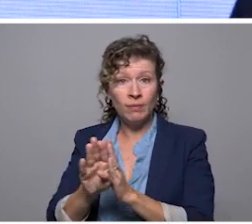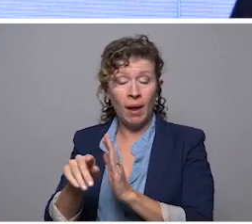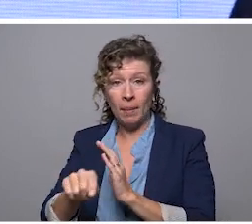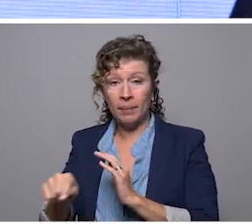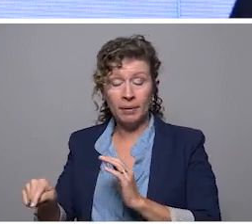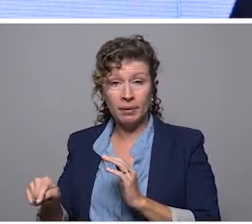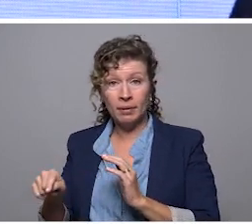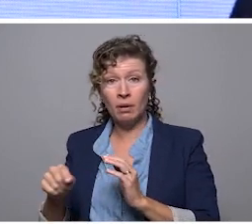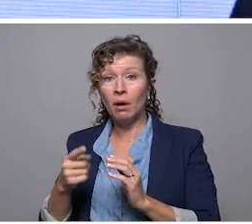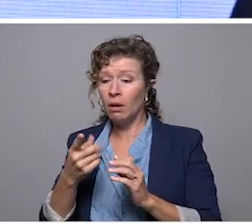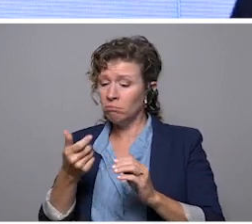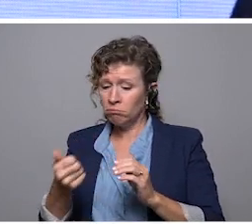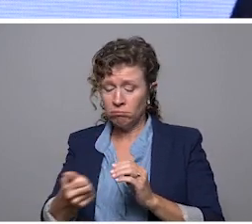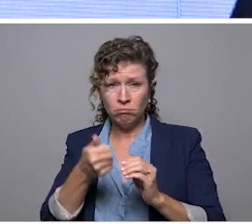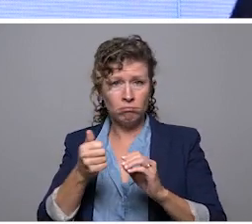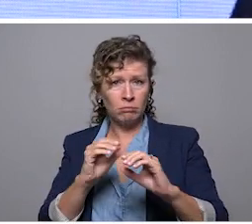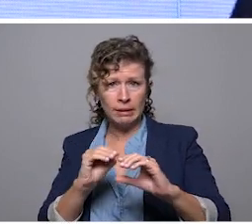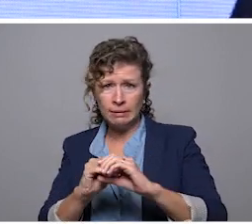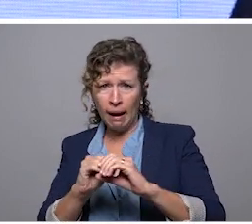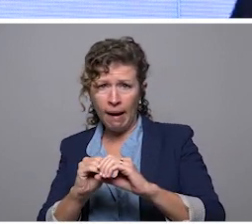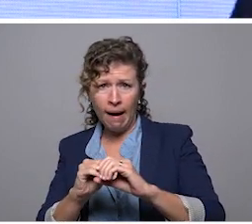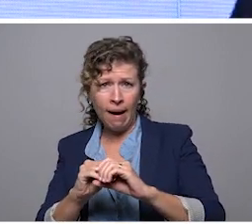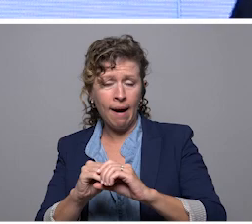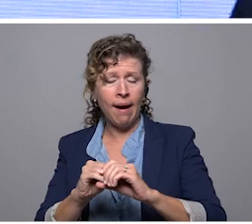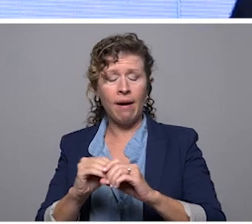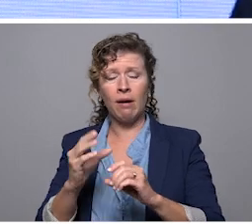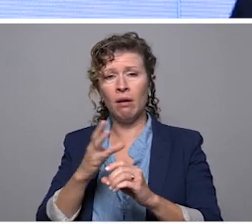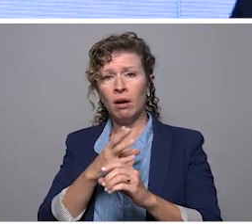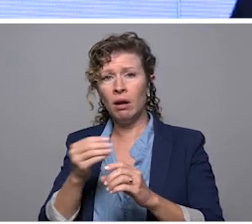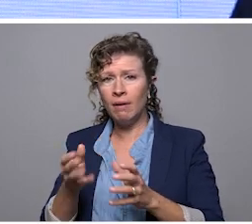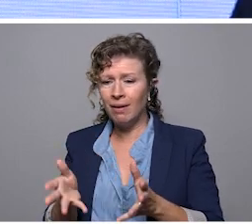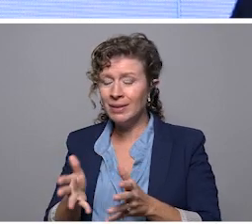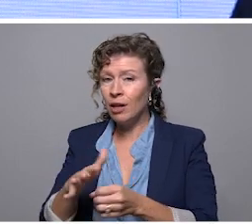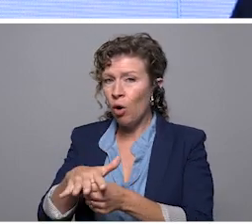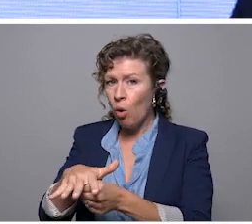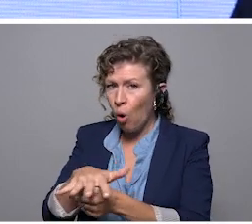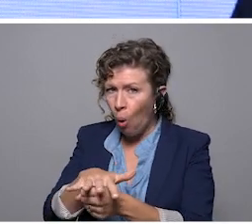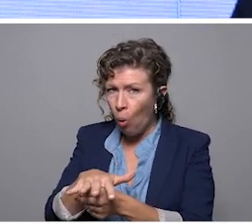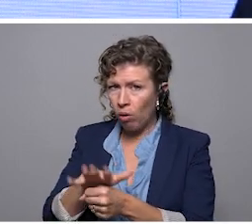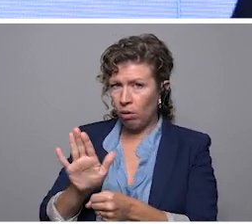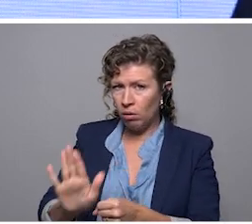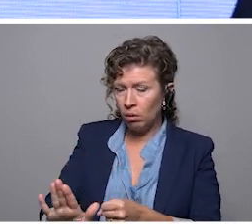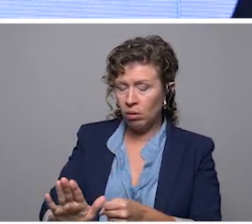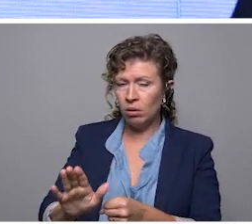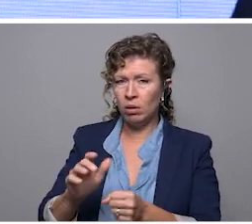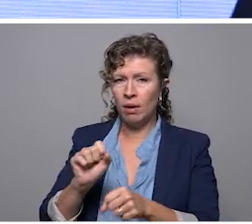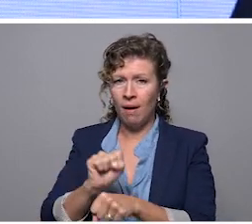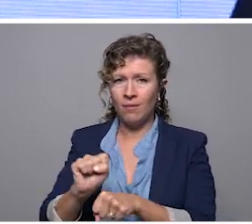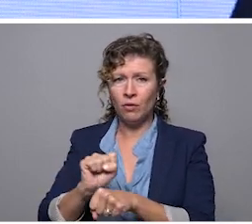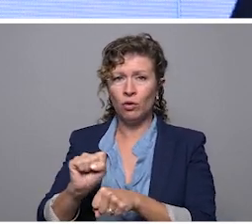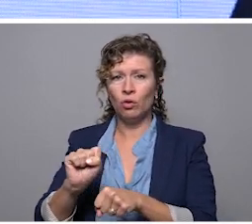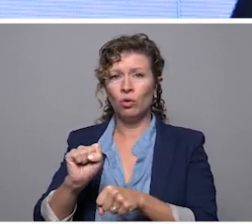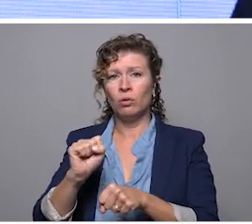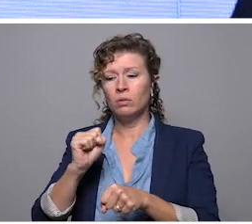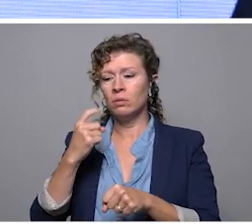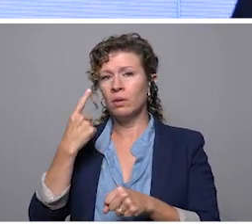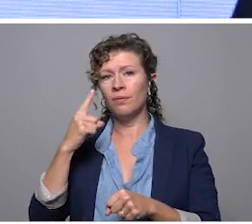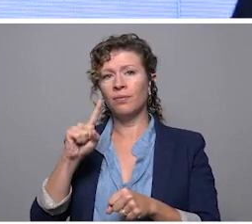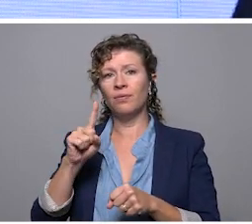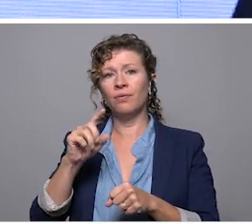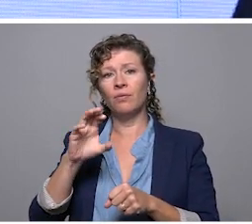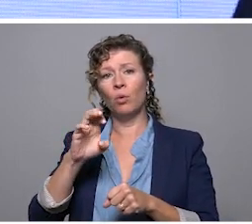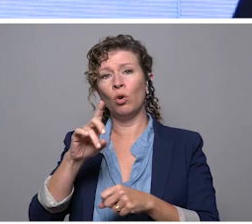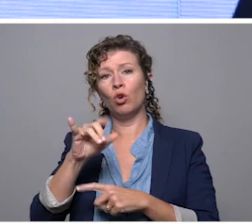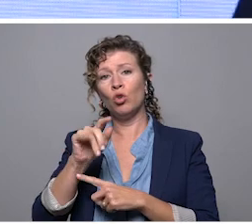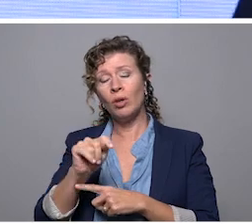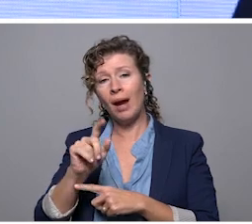facilitar procesos propios de desarrollo económico local por medio de acceso a créditos podemos decir entonces que no es que feder rural